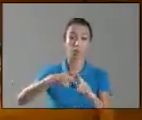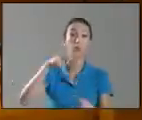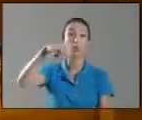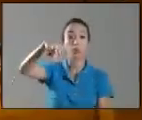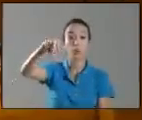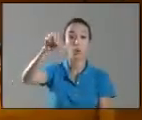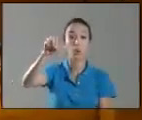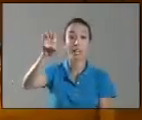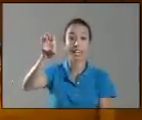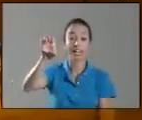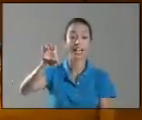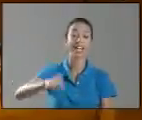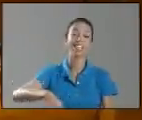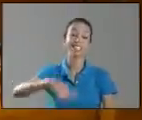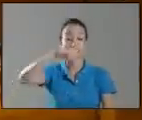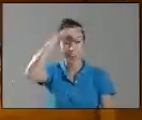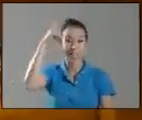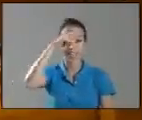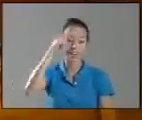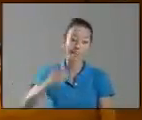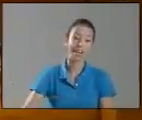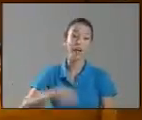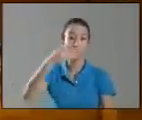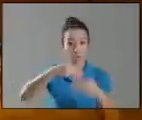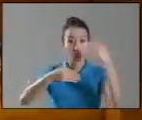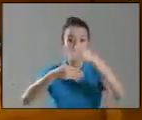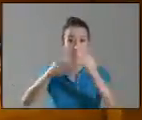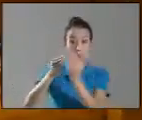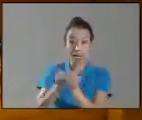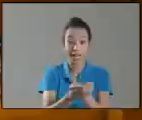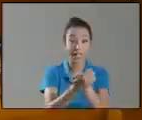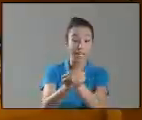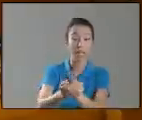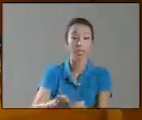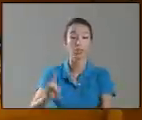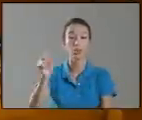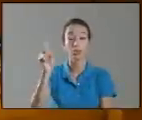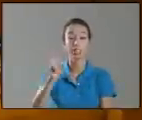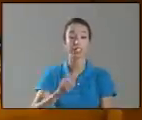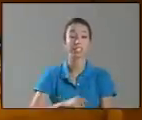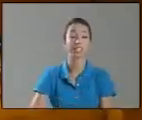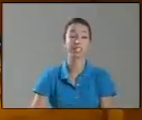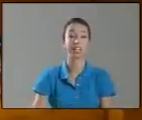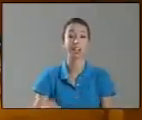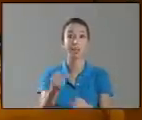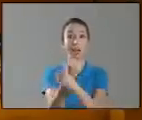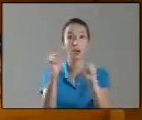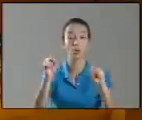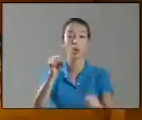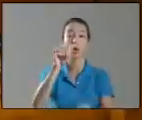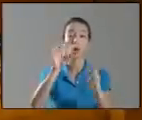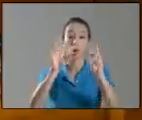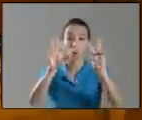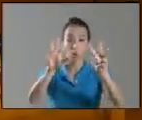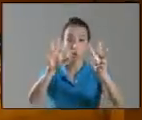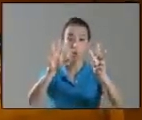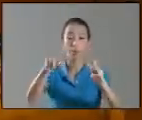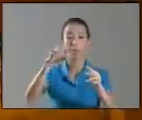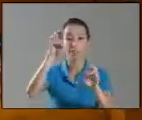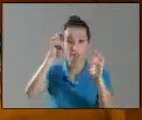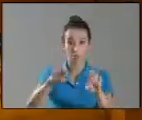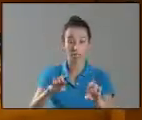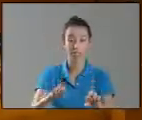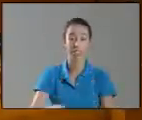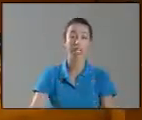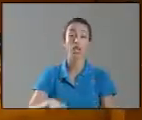que por 120 años, mientras él trabajaba haciendo el arca, en la cual se salvaron